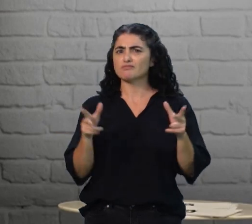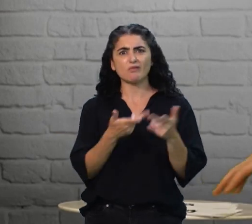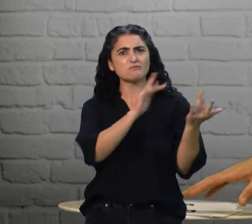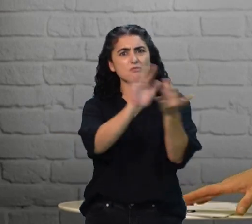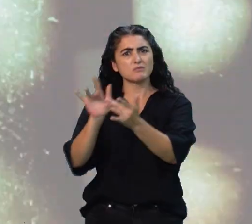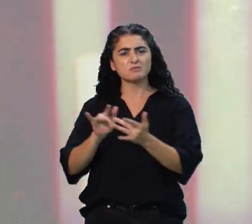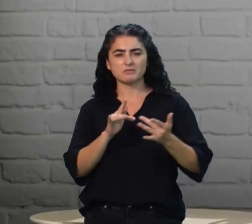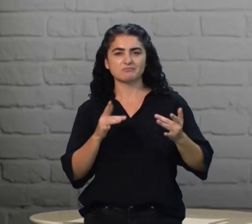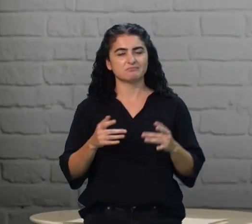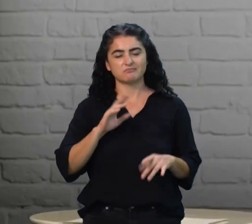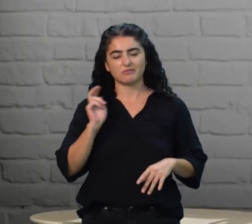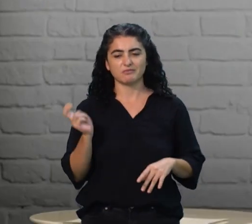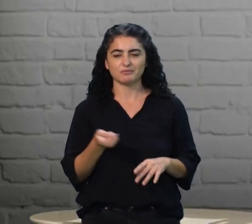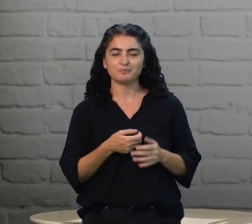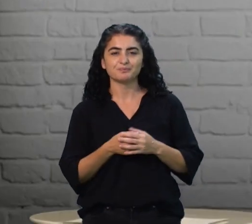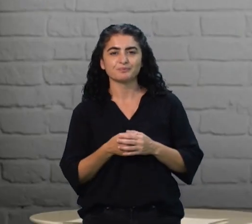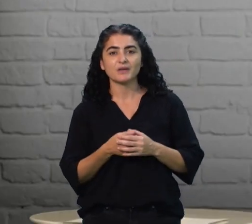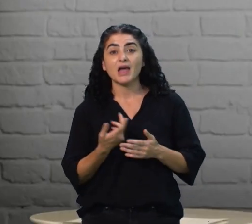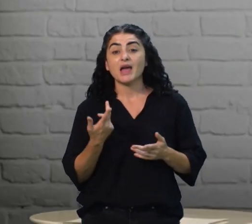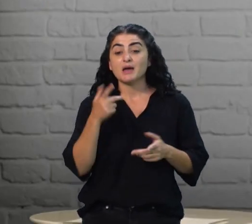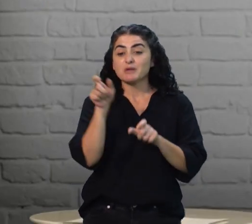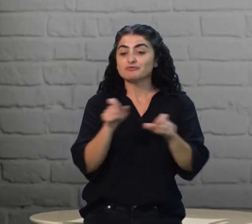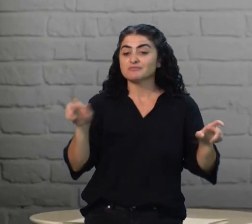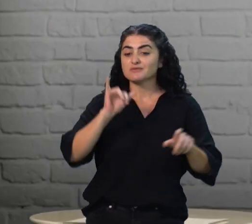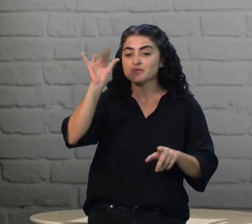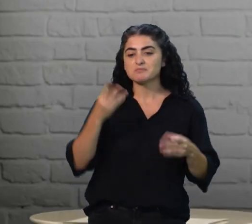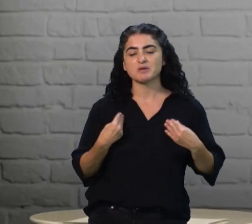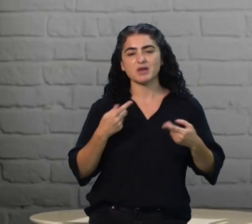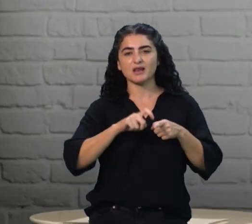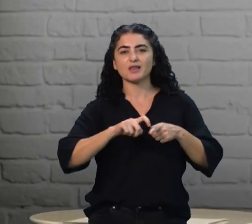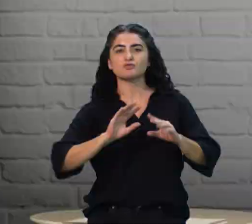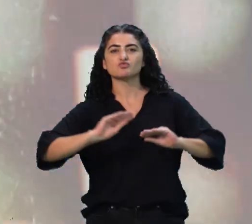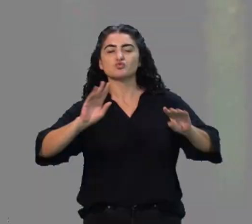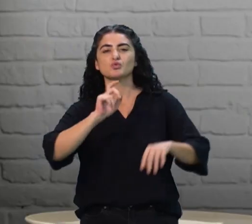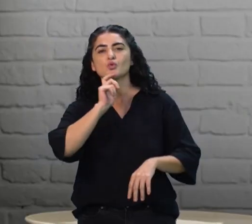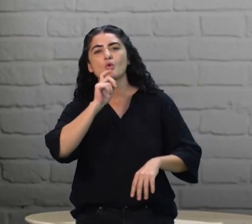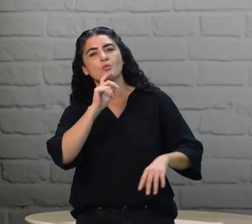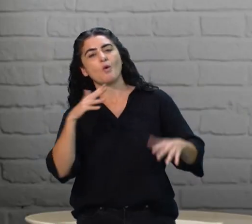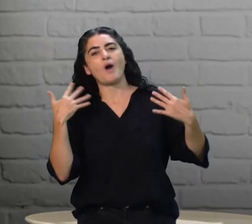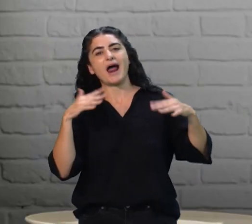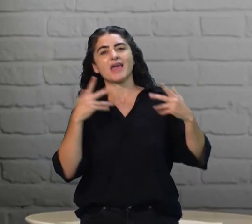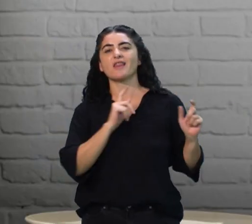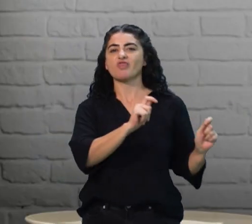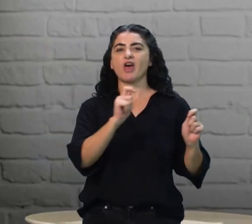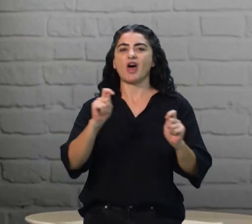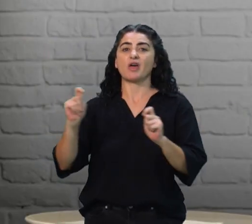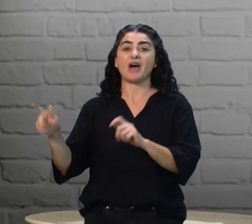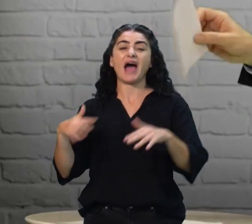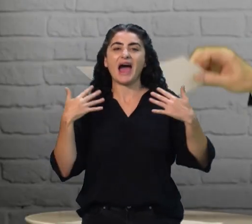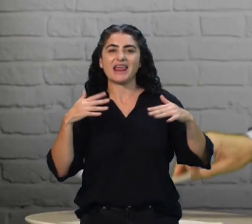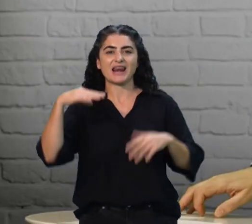todo eso Define el carácter de en riojano alegre y servicial alegre único